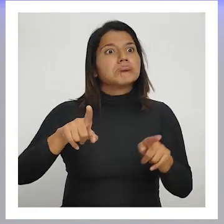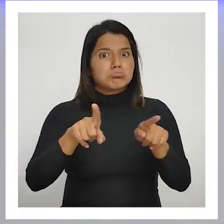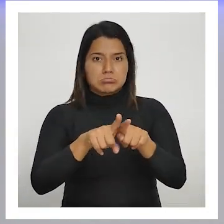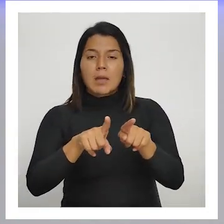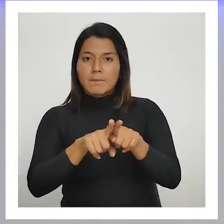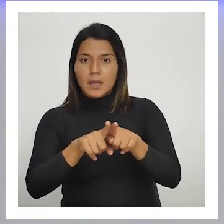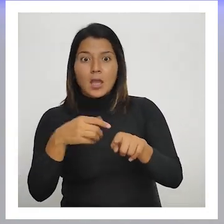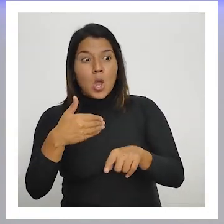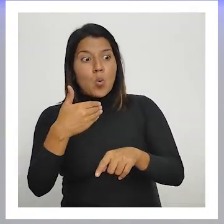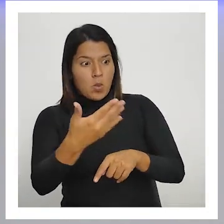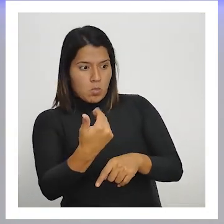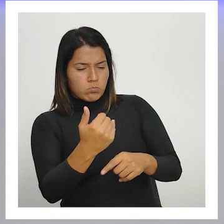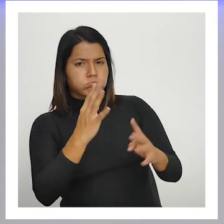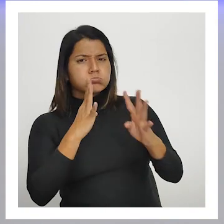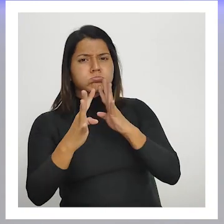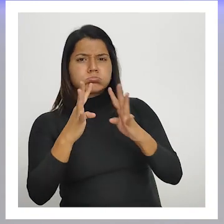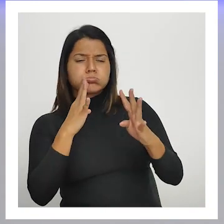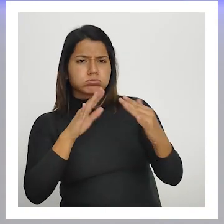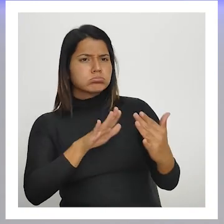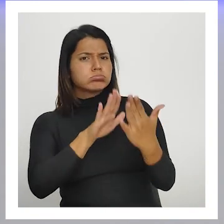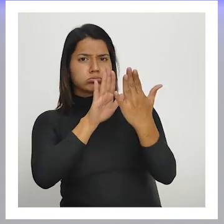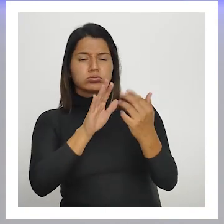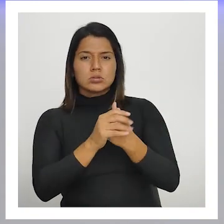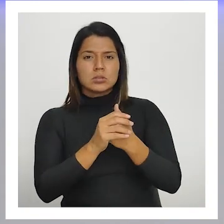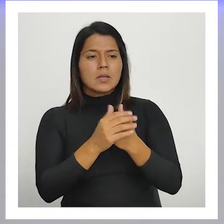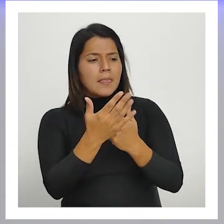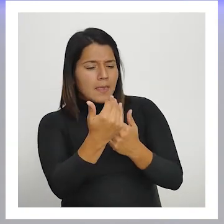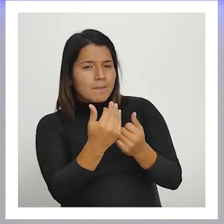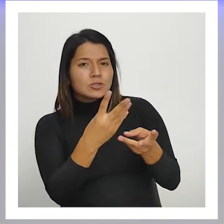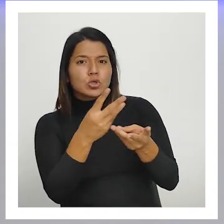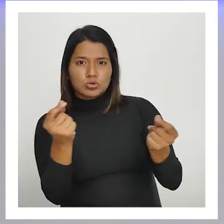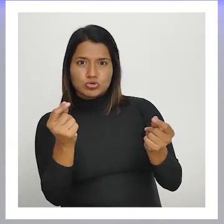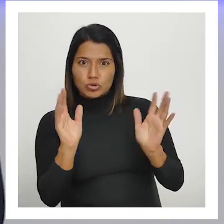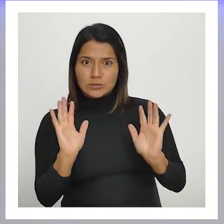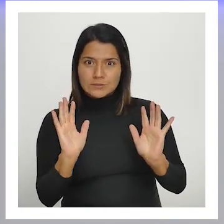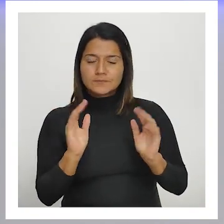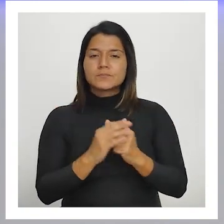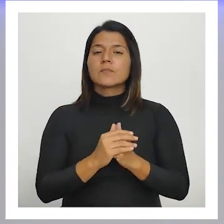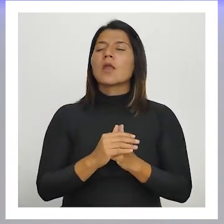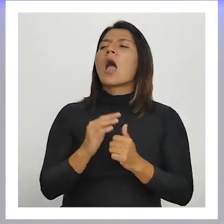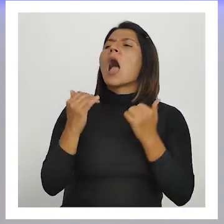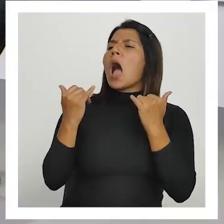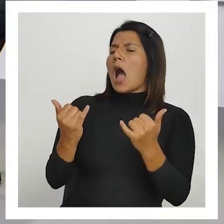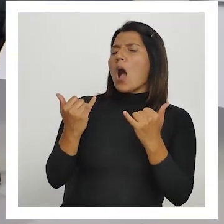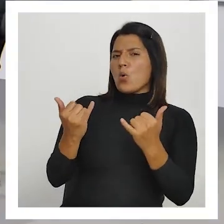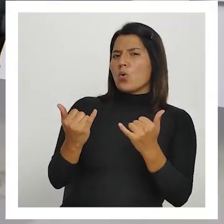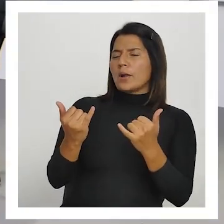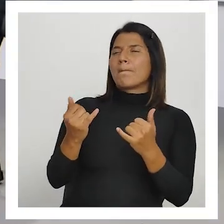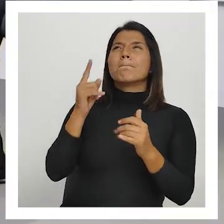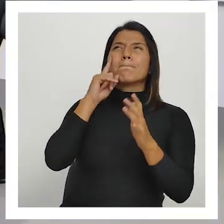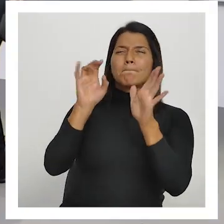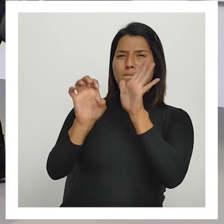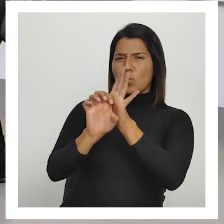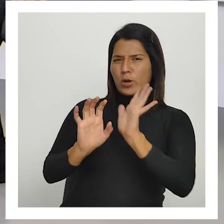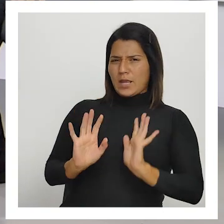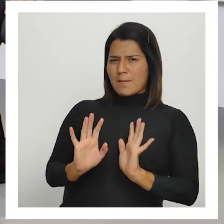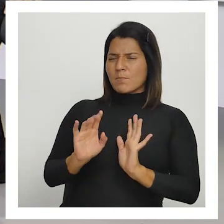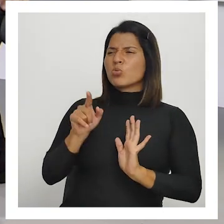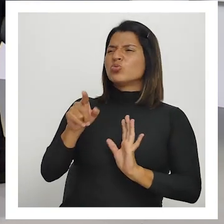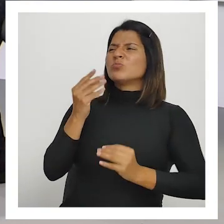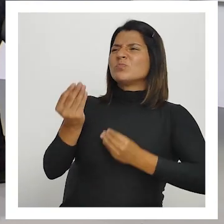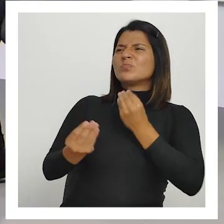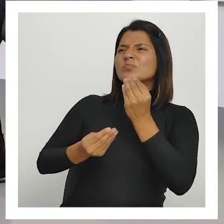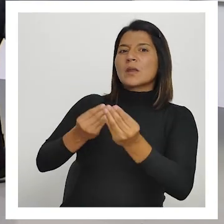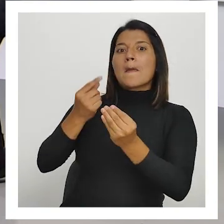también en el momento en que conversemos, piense fuera de la caja y deme soluciones. Ahora, ¿cómo se preparan, por ejemplo, para